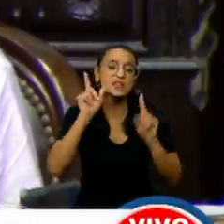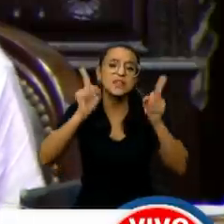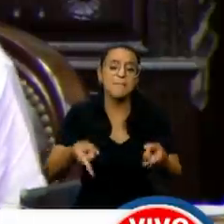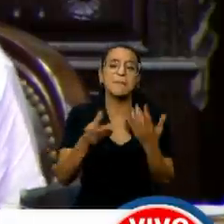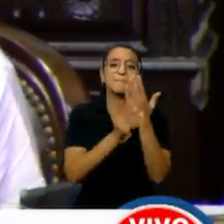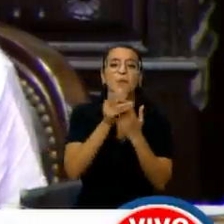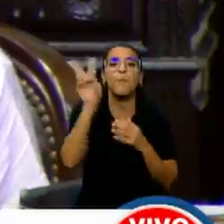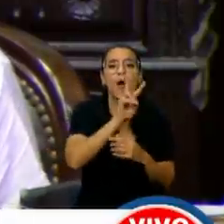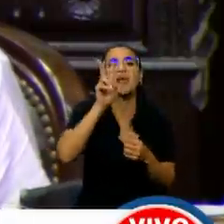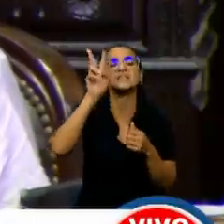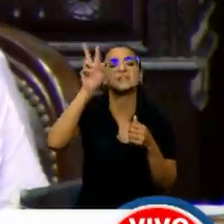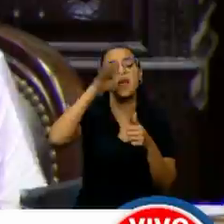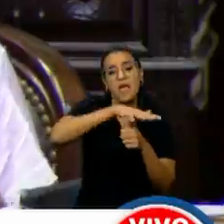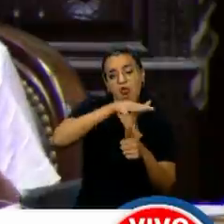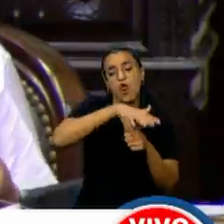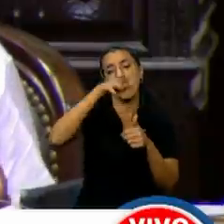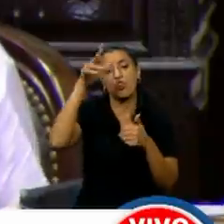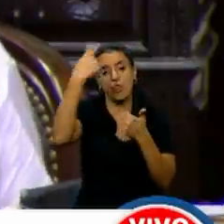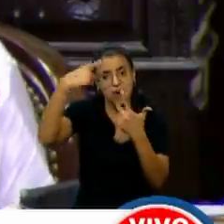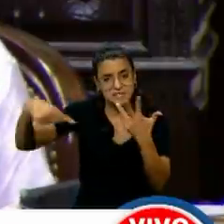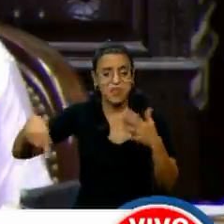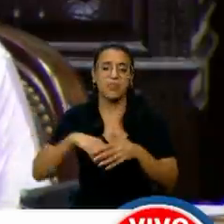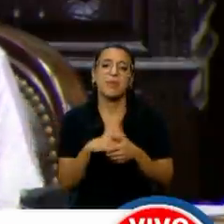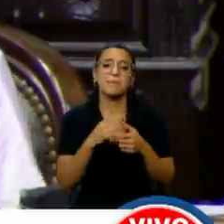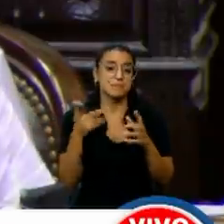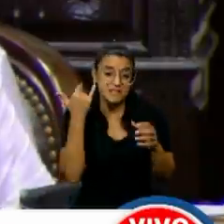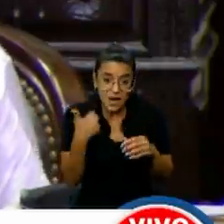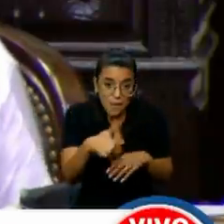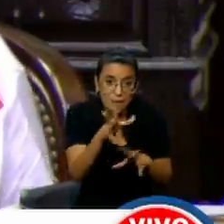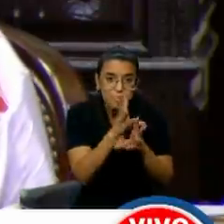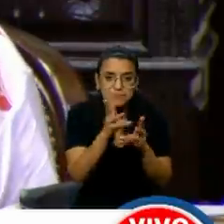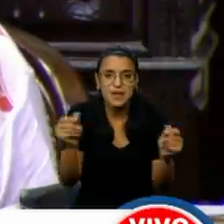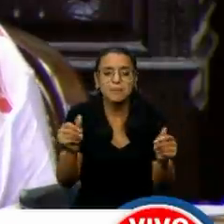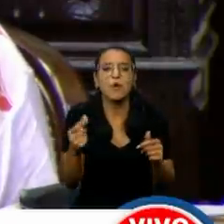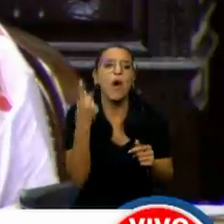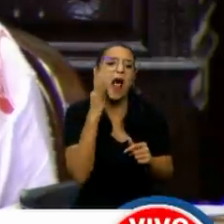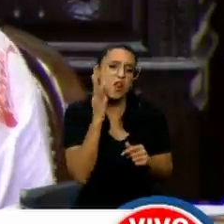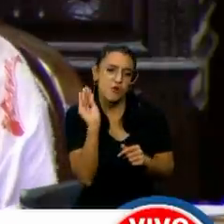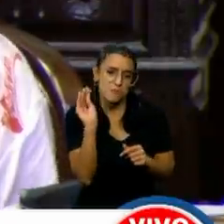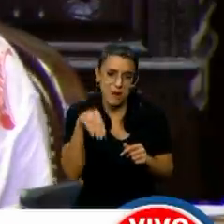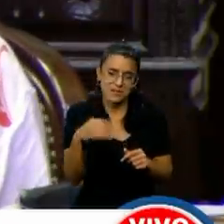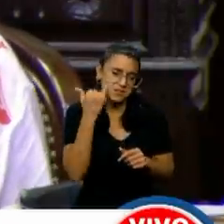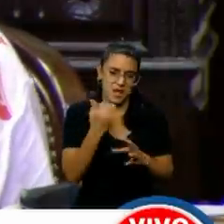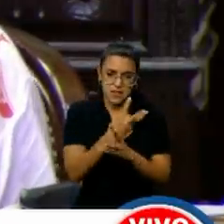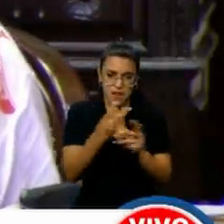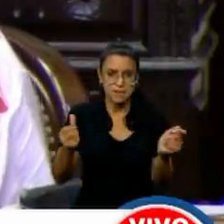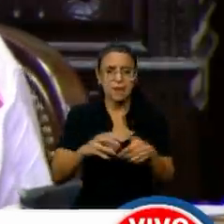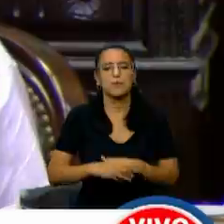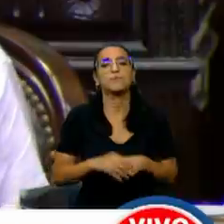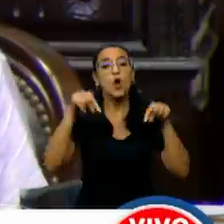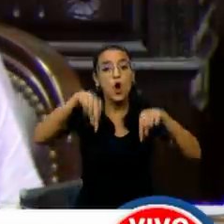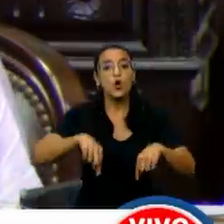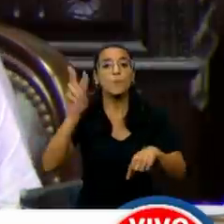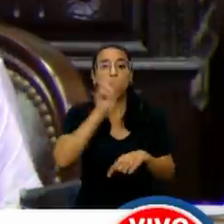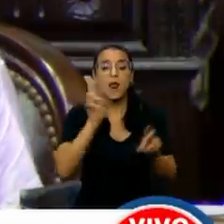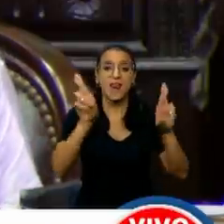de mujeres géneros y diversidad para concluir una cosa una cuestión más y terminamos hoy las